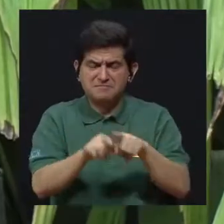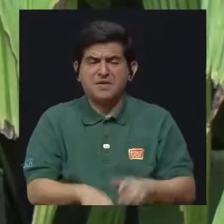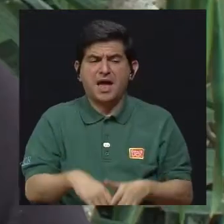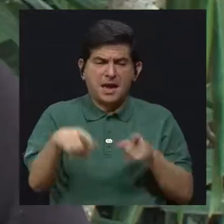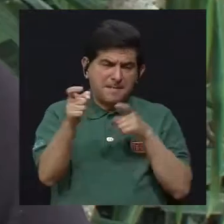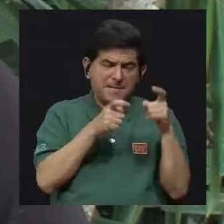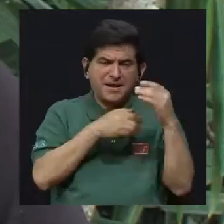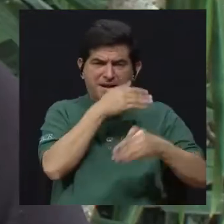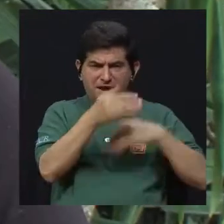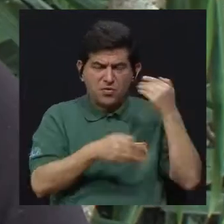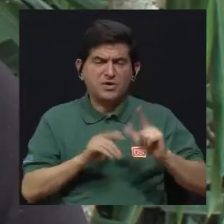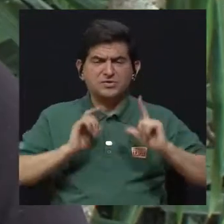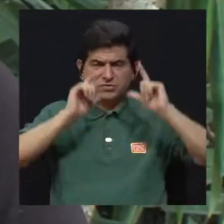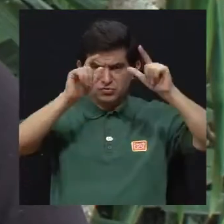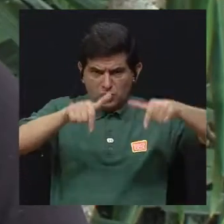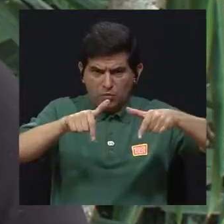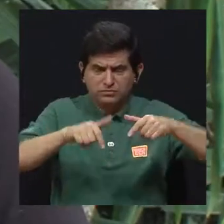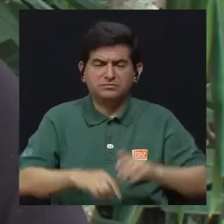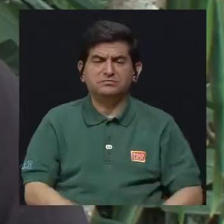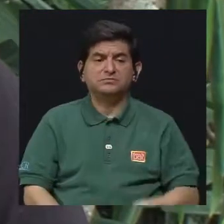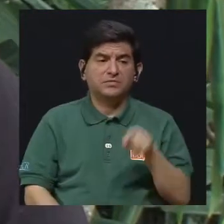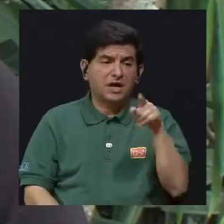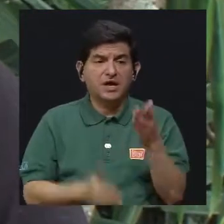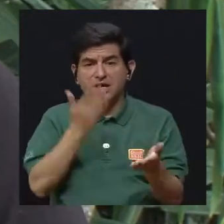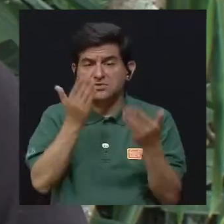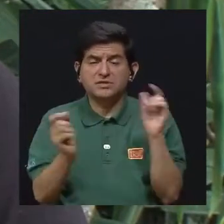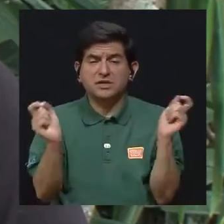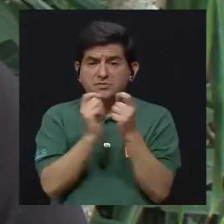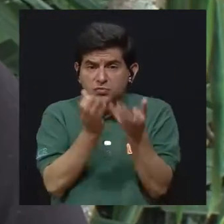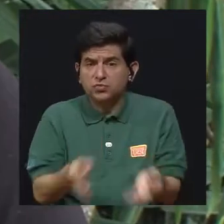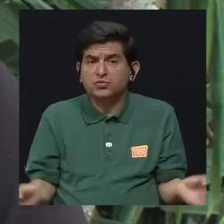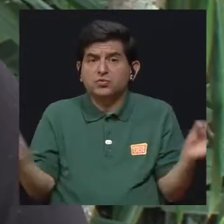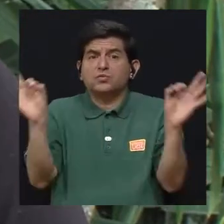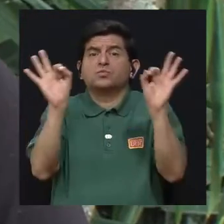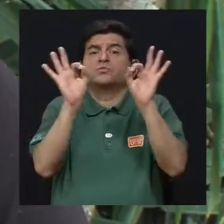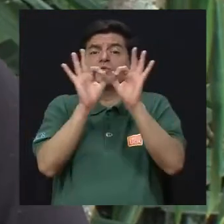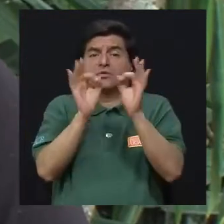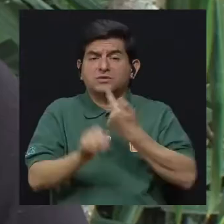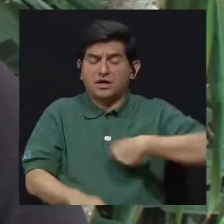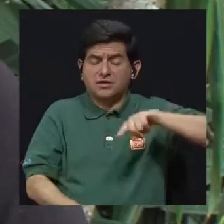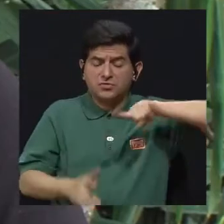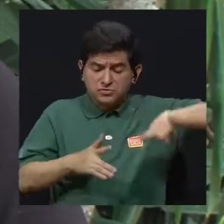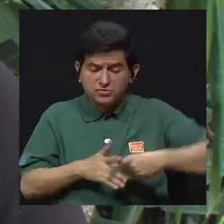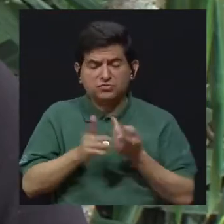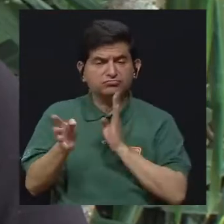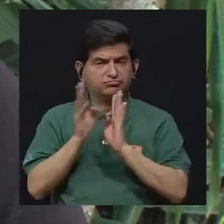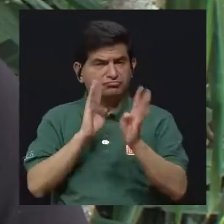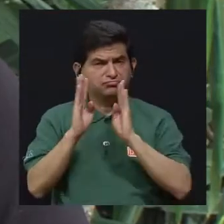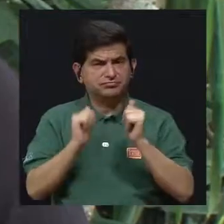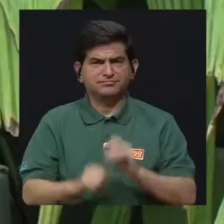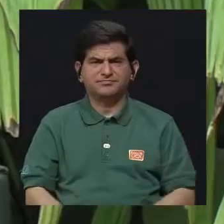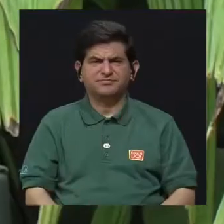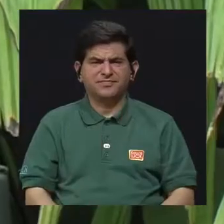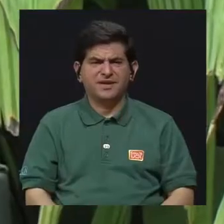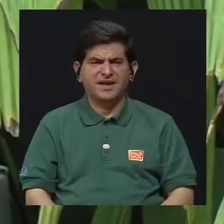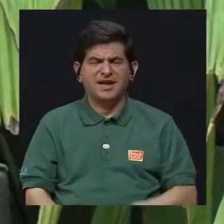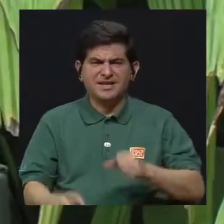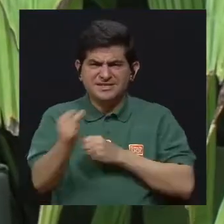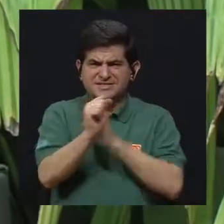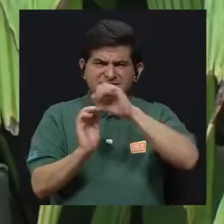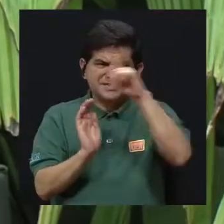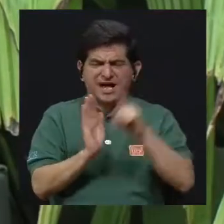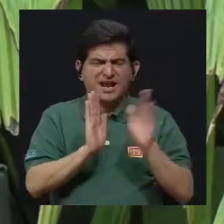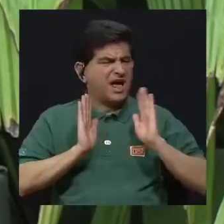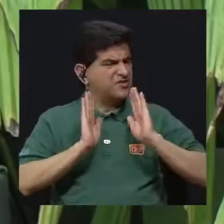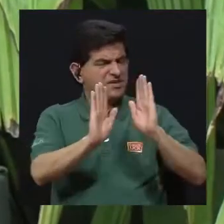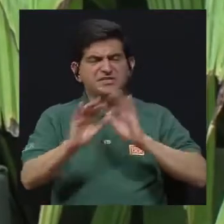es el manejo y la gestión de residuos, entonces eso sería como un punto importante del que podríamos empezar a conversar. Recientemente la Sala